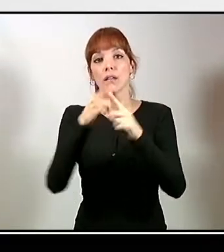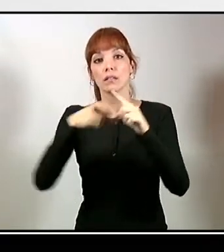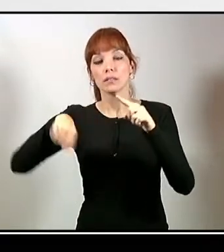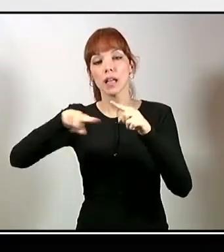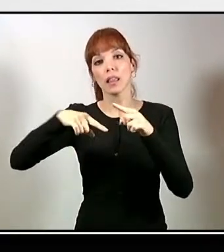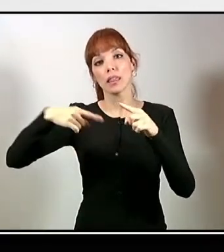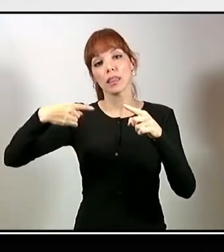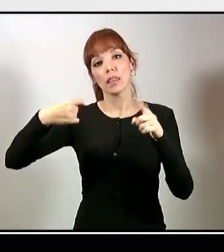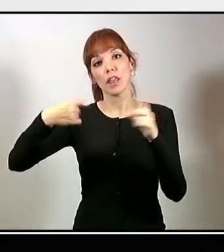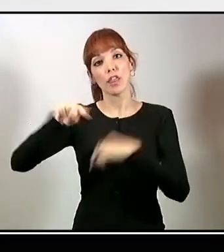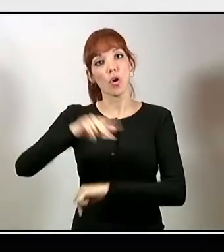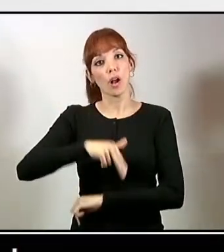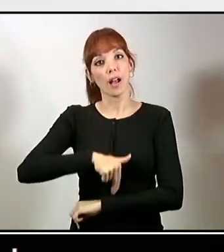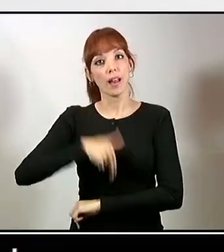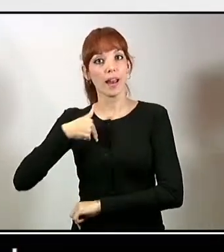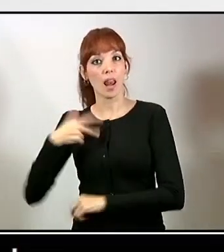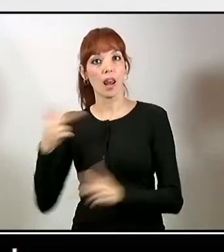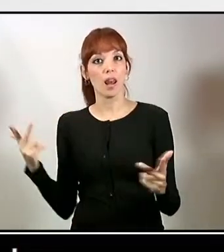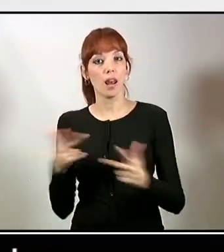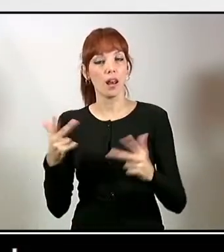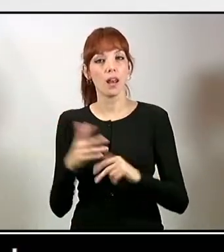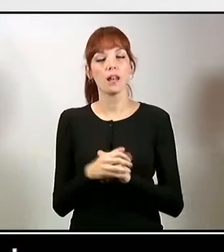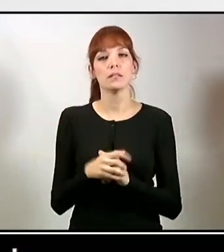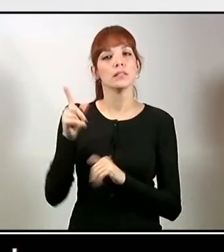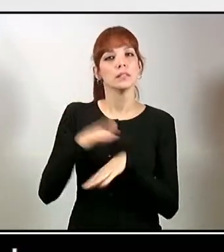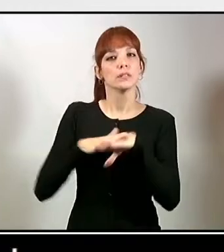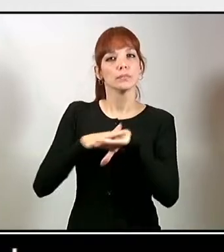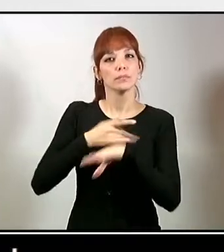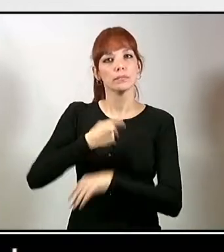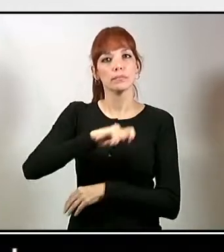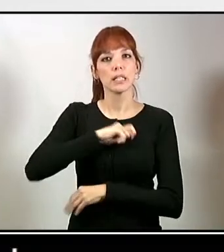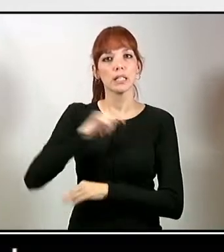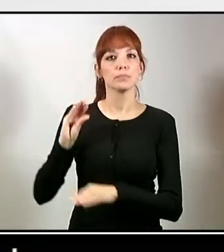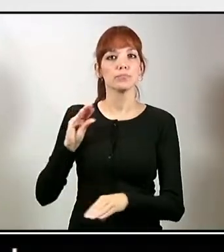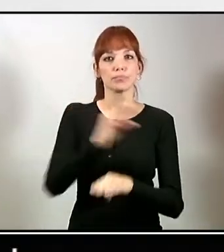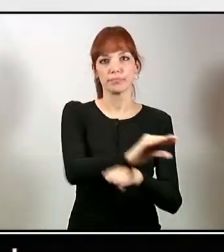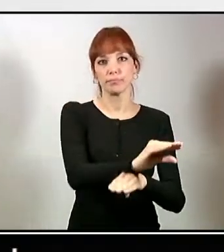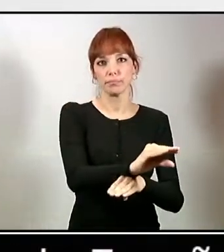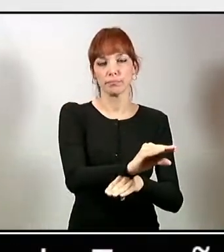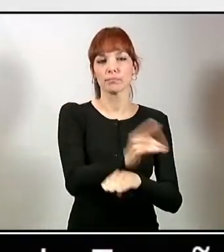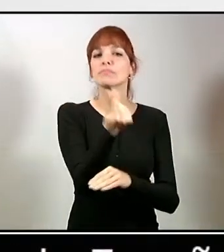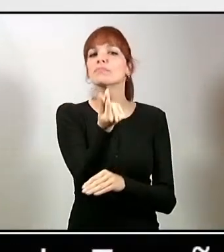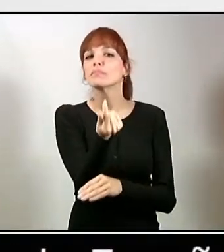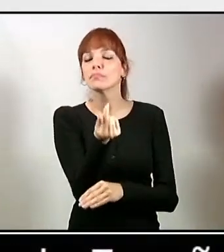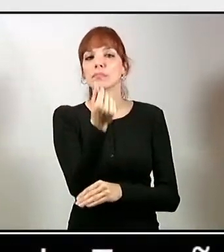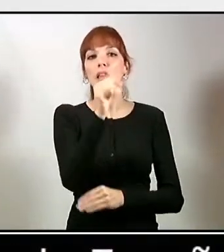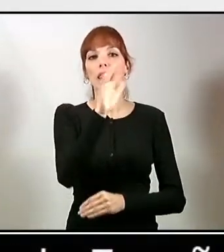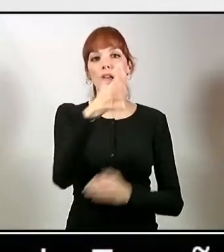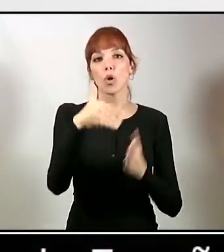Emergencias, va a recibir por parte del Gobierno de España una subvención de